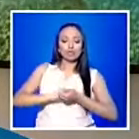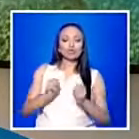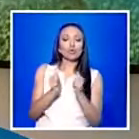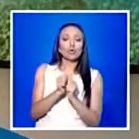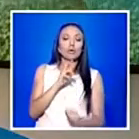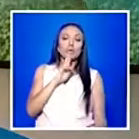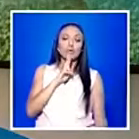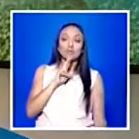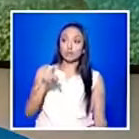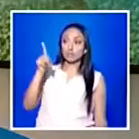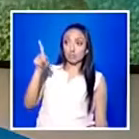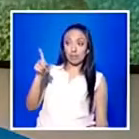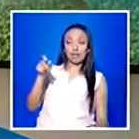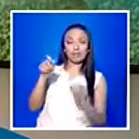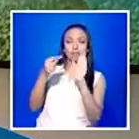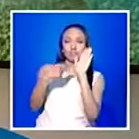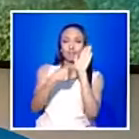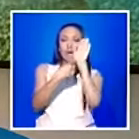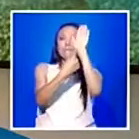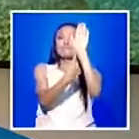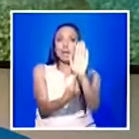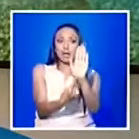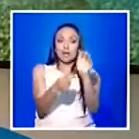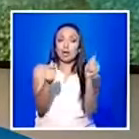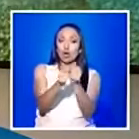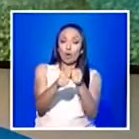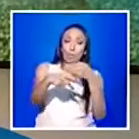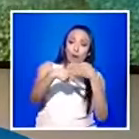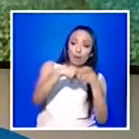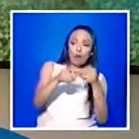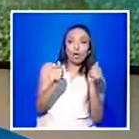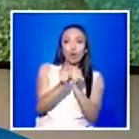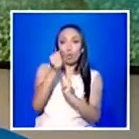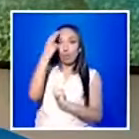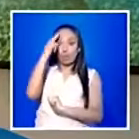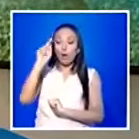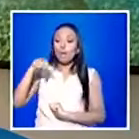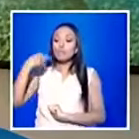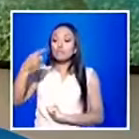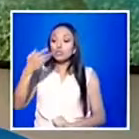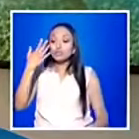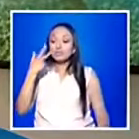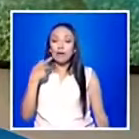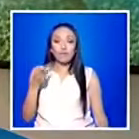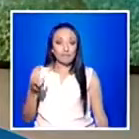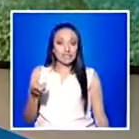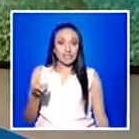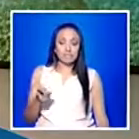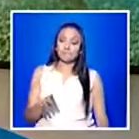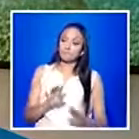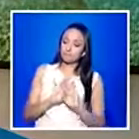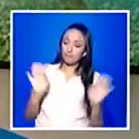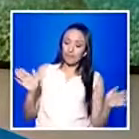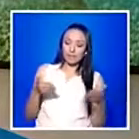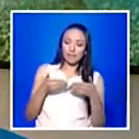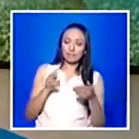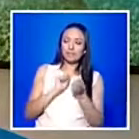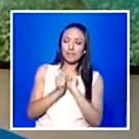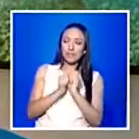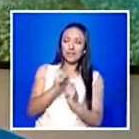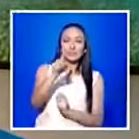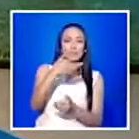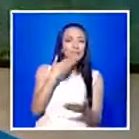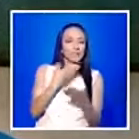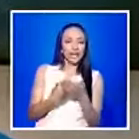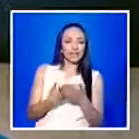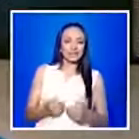Enner va a ser el referente ante Paraguay y Uruguay las próximas fechas de eliminatorias de la selección. Así concluimos los deportes. Gracias por su